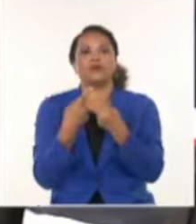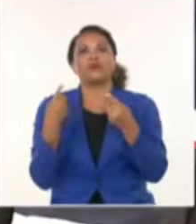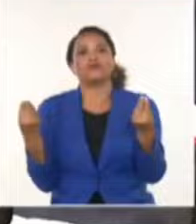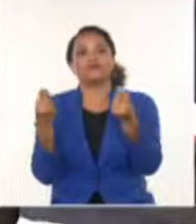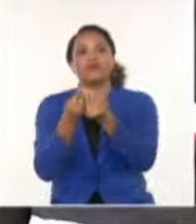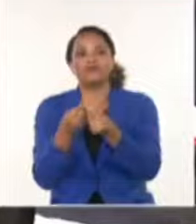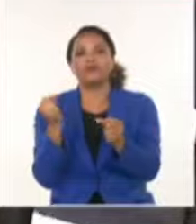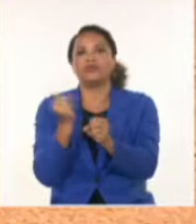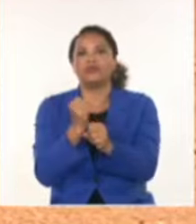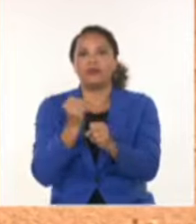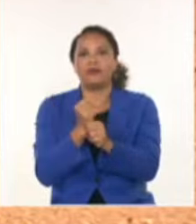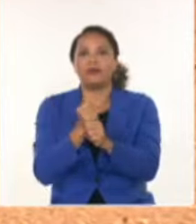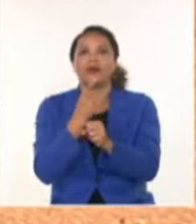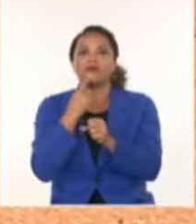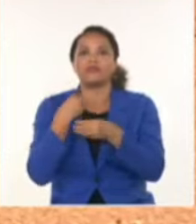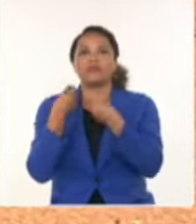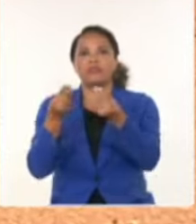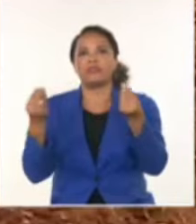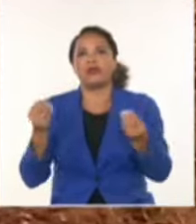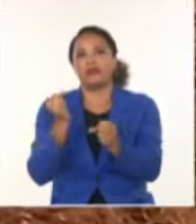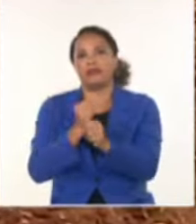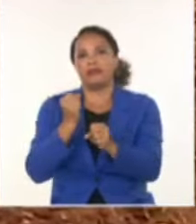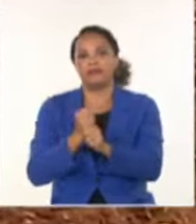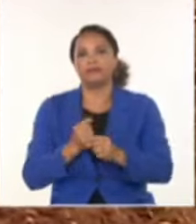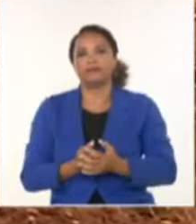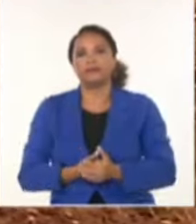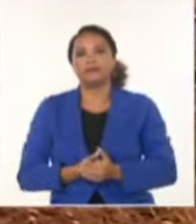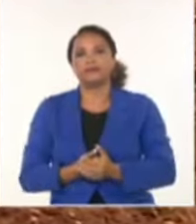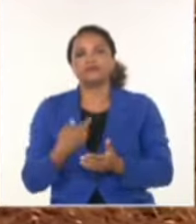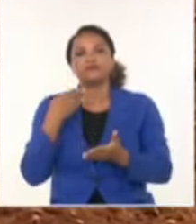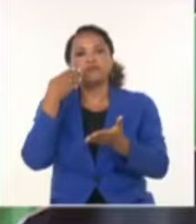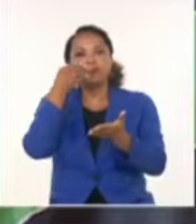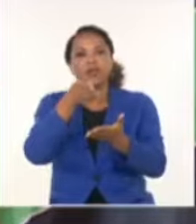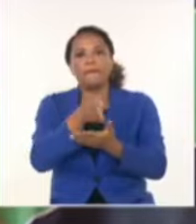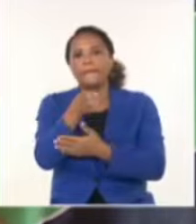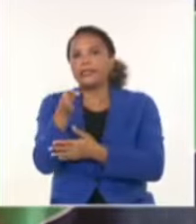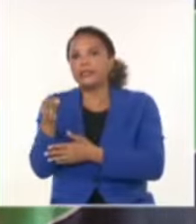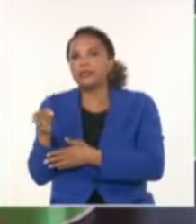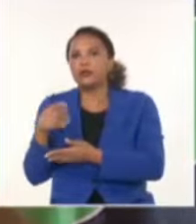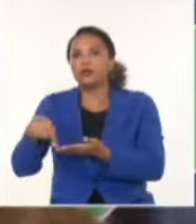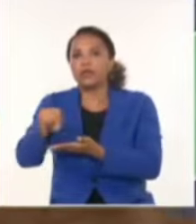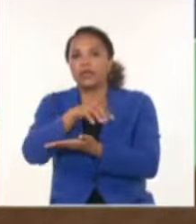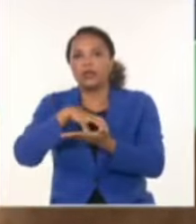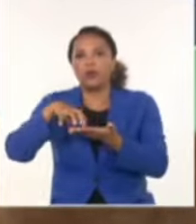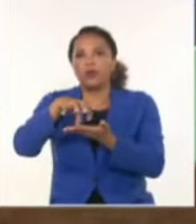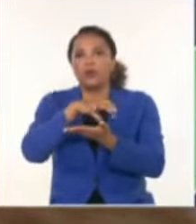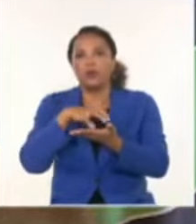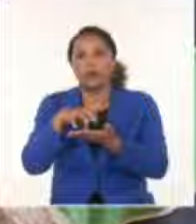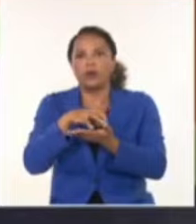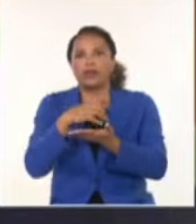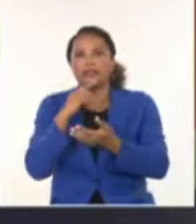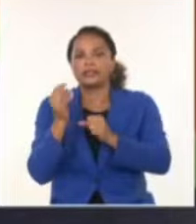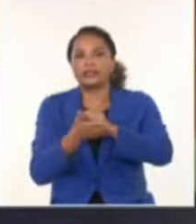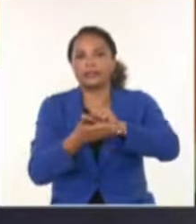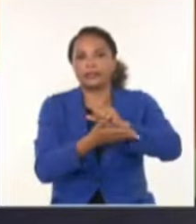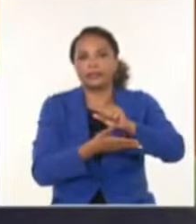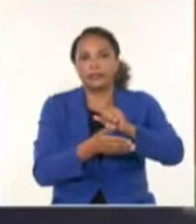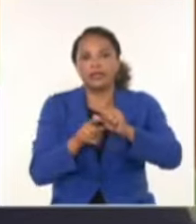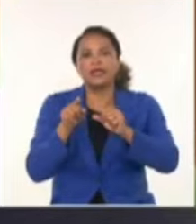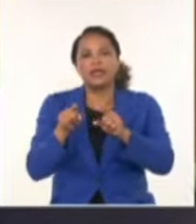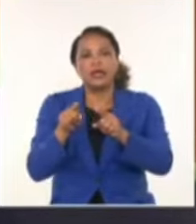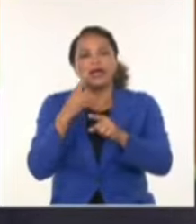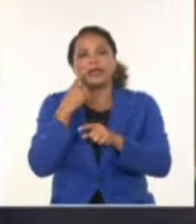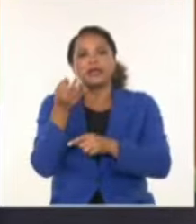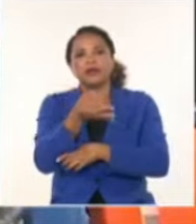darle opciones de empleo la comitiva llegó hasta las áreas cañeras con riego por goteo de la cpa triunfo la revolución en el